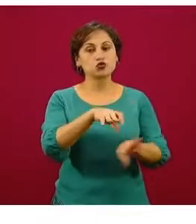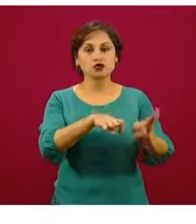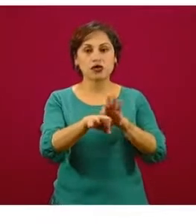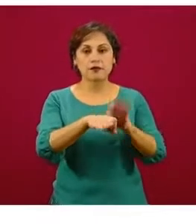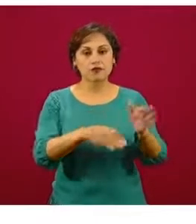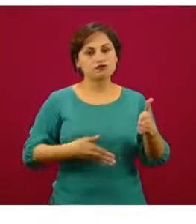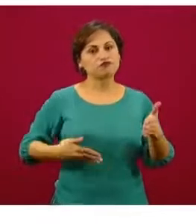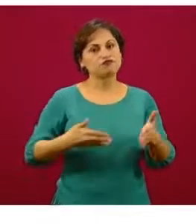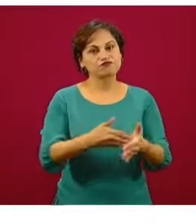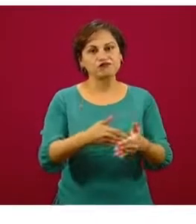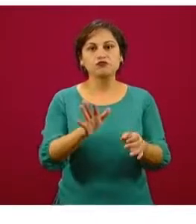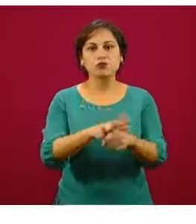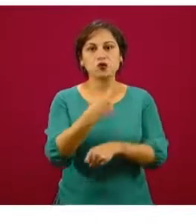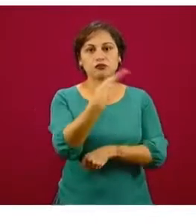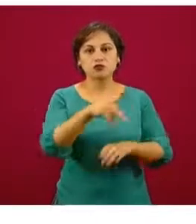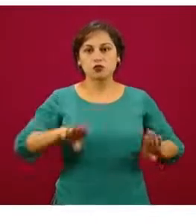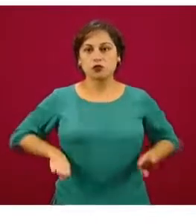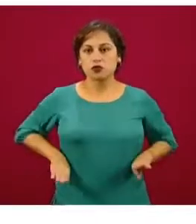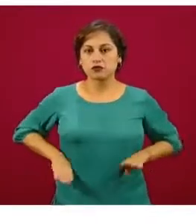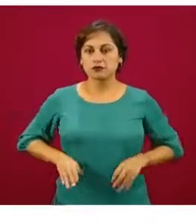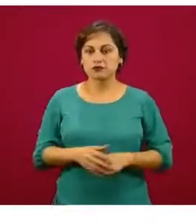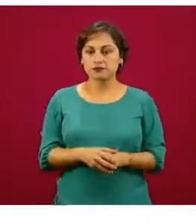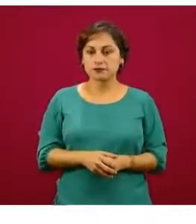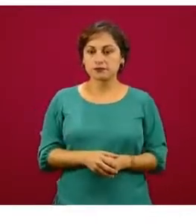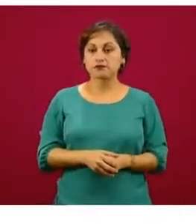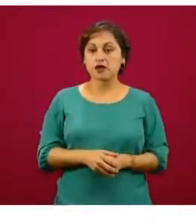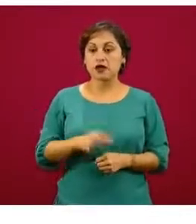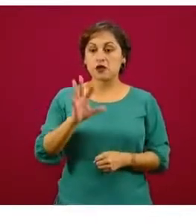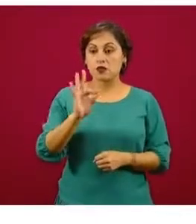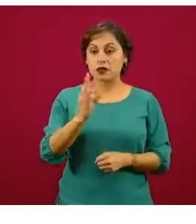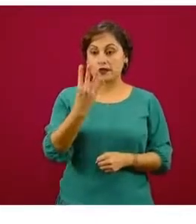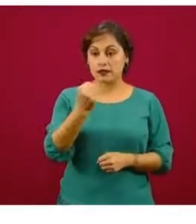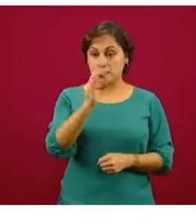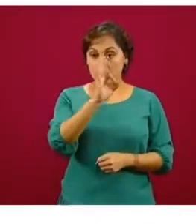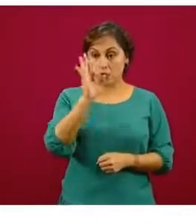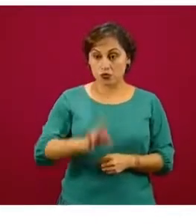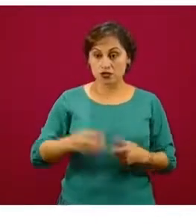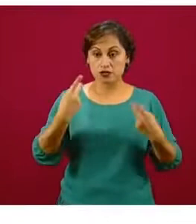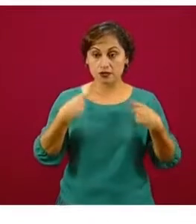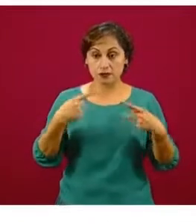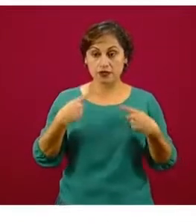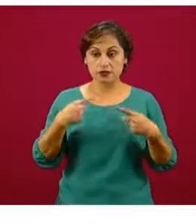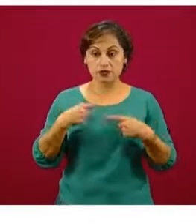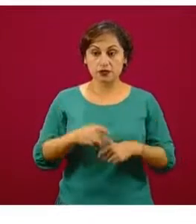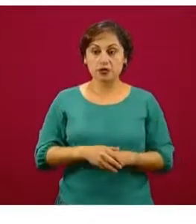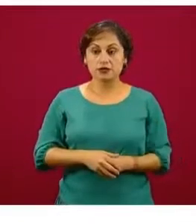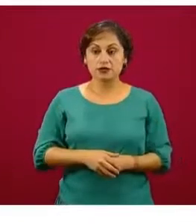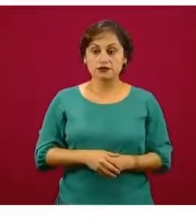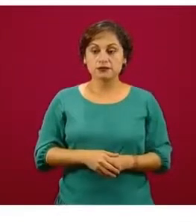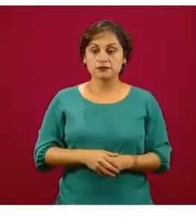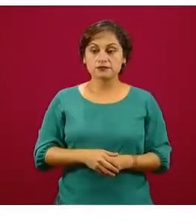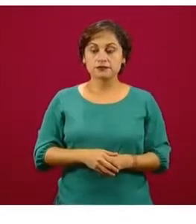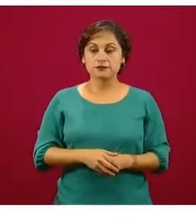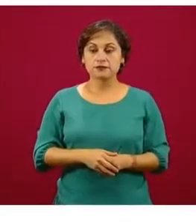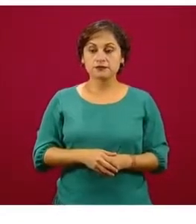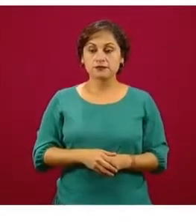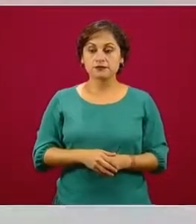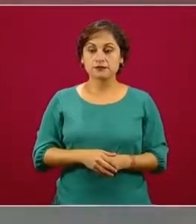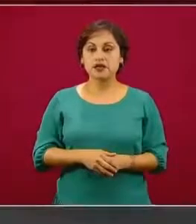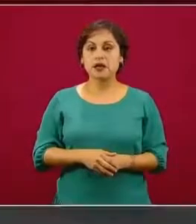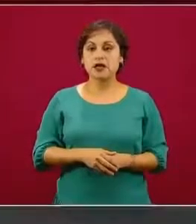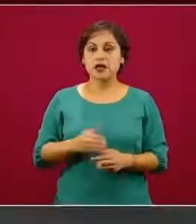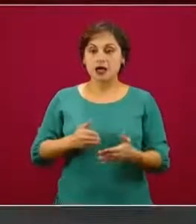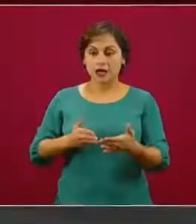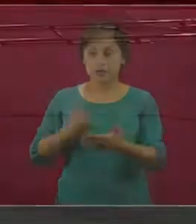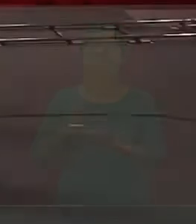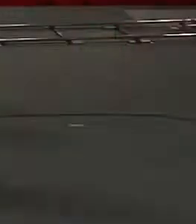Y casi la mitad, 49% de las personas que han tenido problemas durante la atención médica